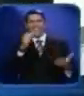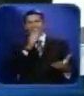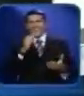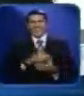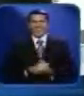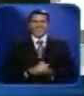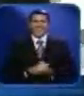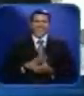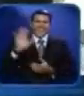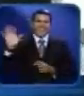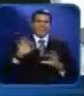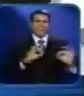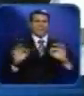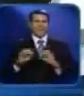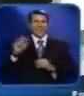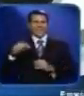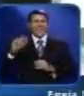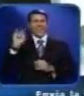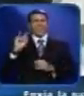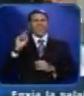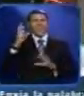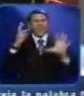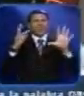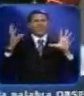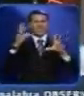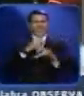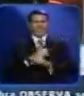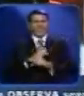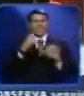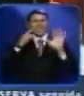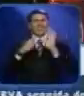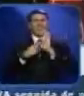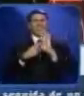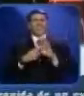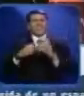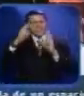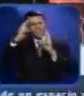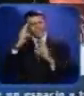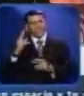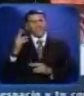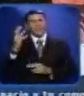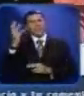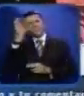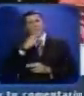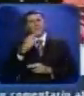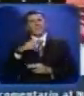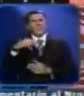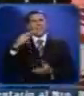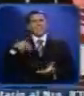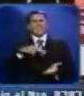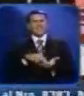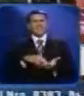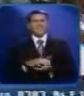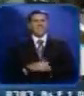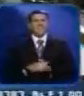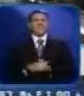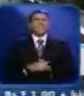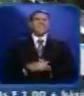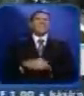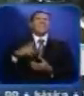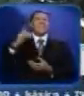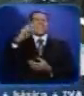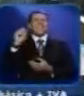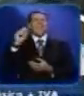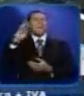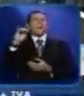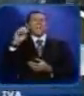Así se preparan quienes este lunes a las 8 de la noche le presentarán a la nueva soberana de la belleza nacional. Daniel, Maite y Boris, junto a grandes